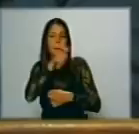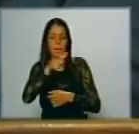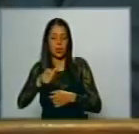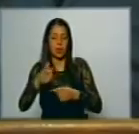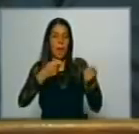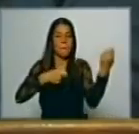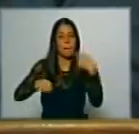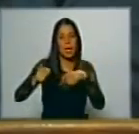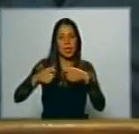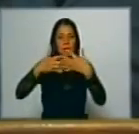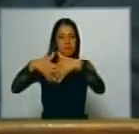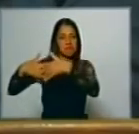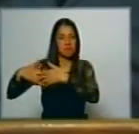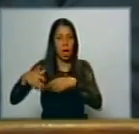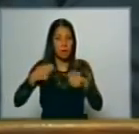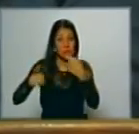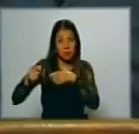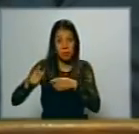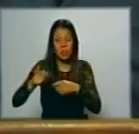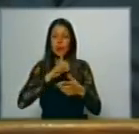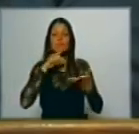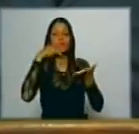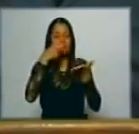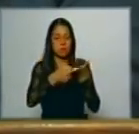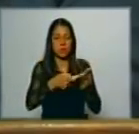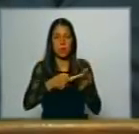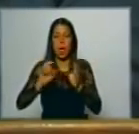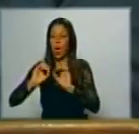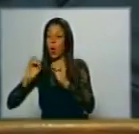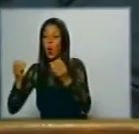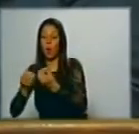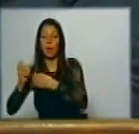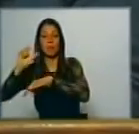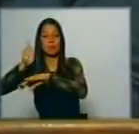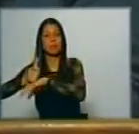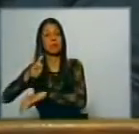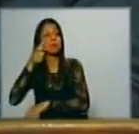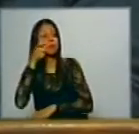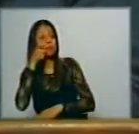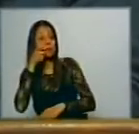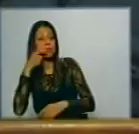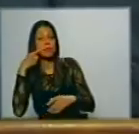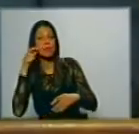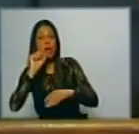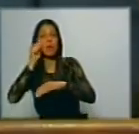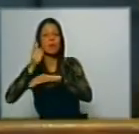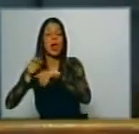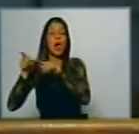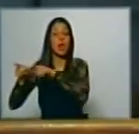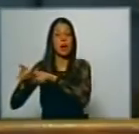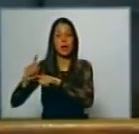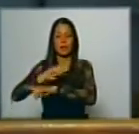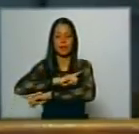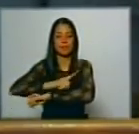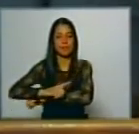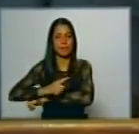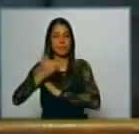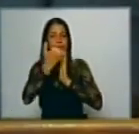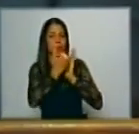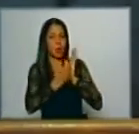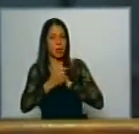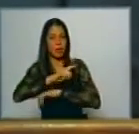Económicas bajo la rectoría de la Superintendencia Nacional para la Defensa de los Derechos Socioeconómicos. Es